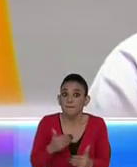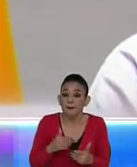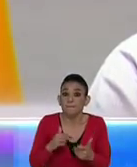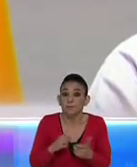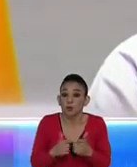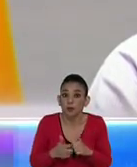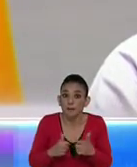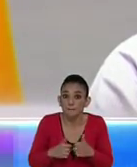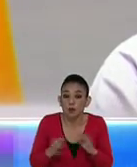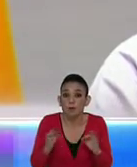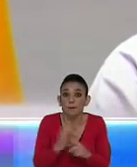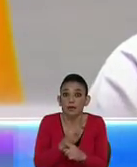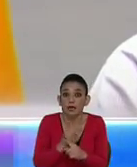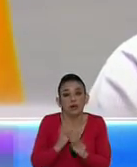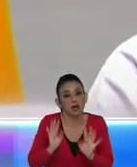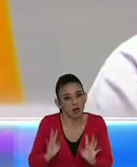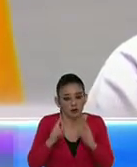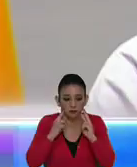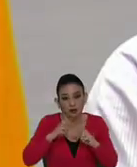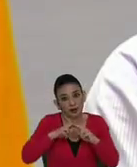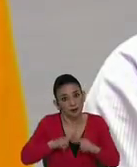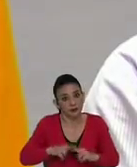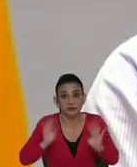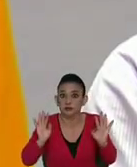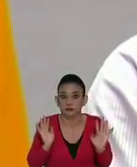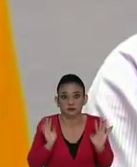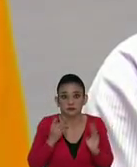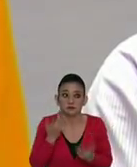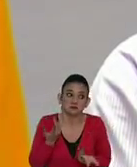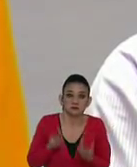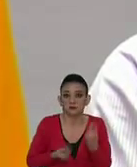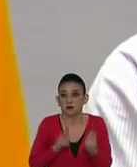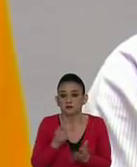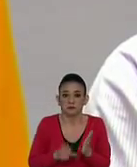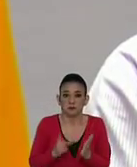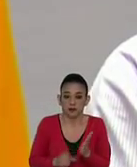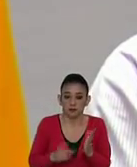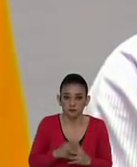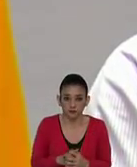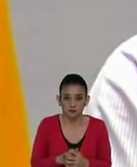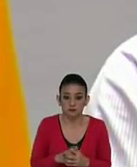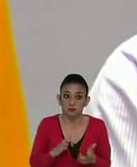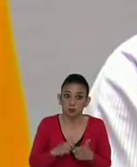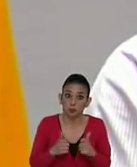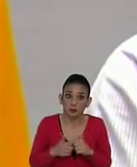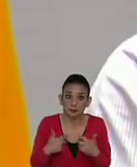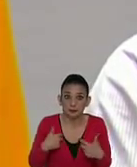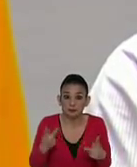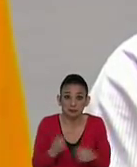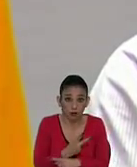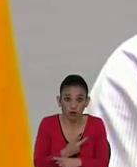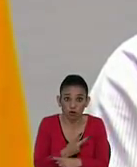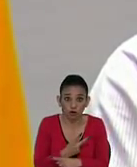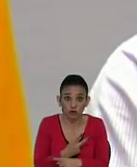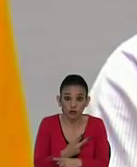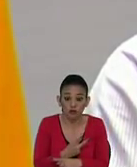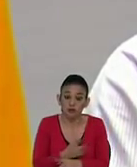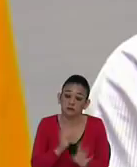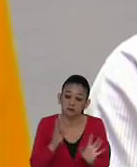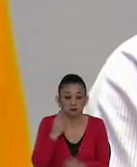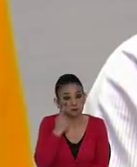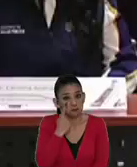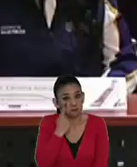que revisarlas para abajo y si es que la crisis se complica, pues habrá que pensar en nuevas medidas, sin duda